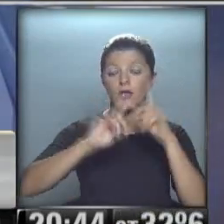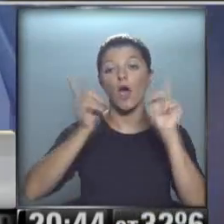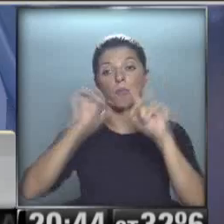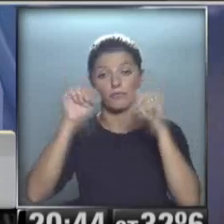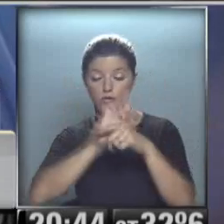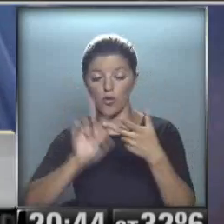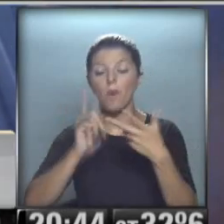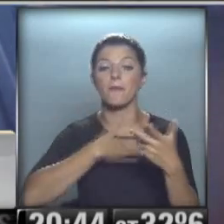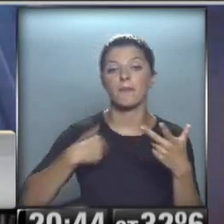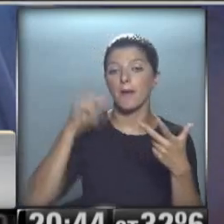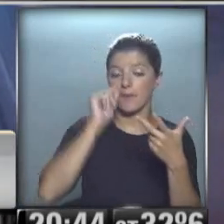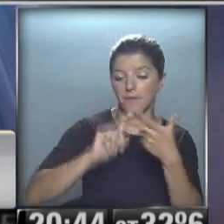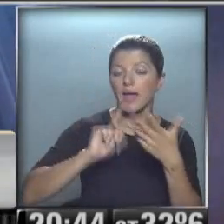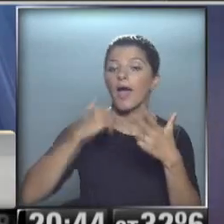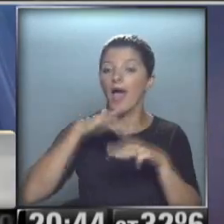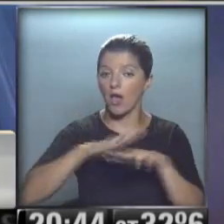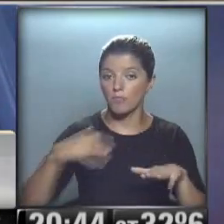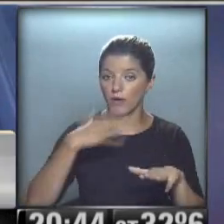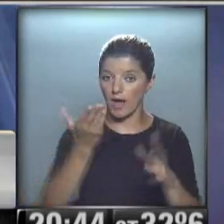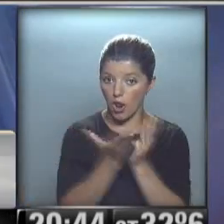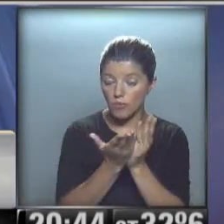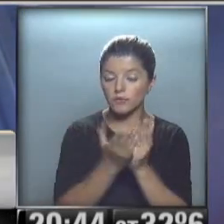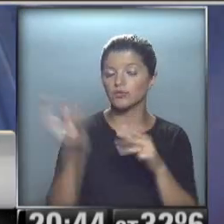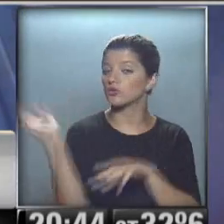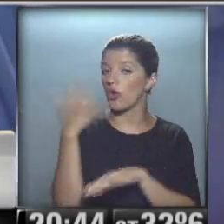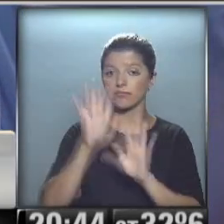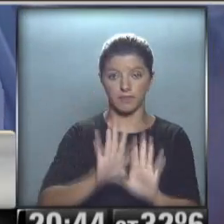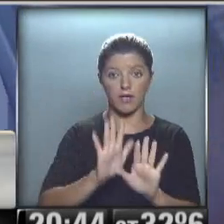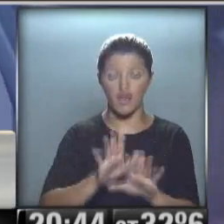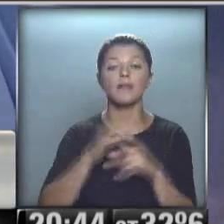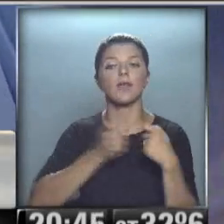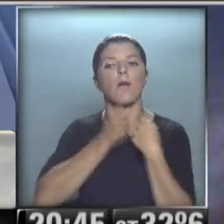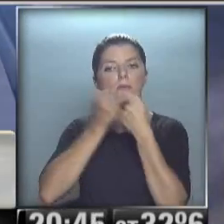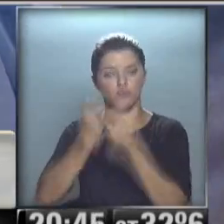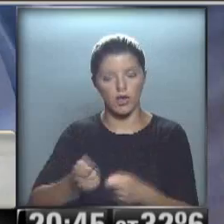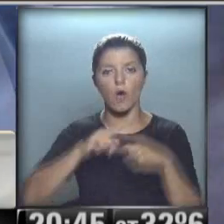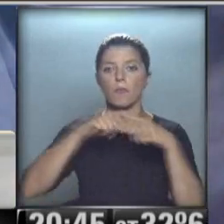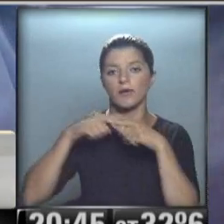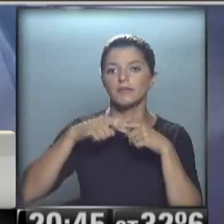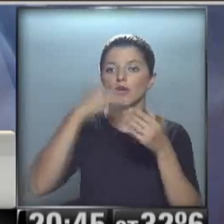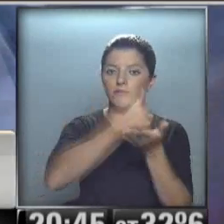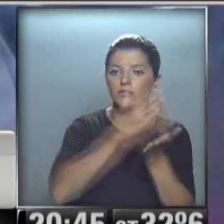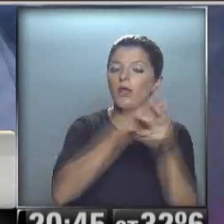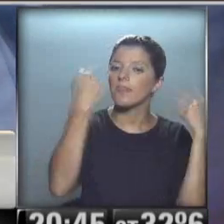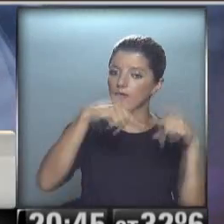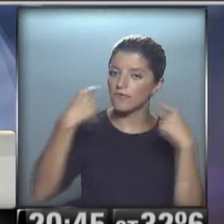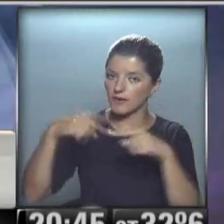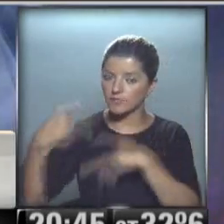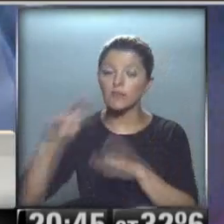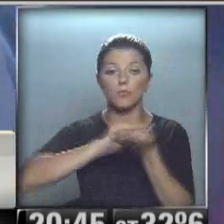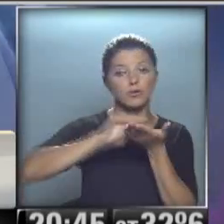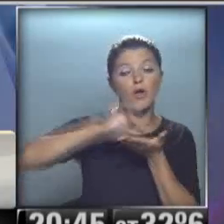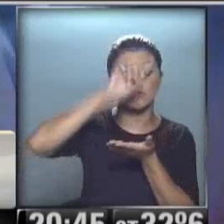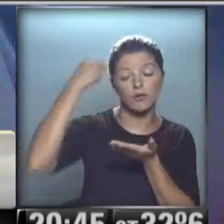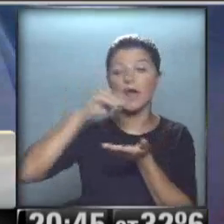padres, alumnos. Estamos todos acá, hemos recibido muchísimo apoyo de políticos de distintos ámbitos, diputados de la ciudad, diputados nacionales, de